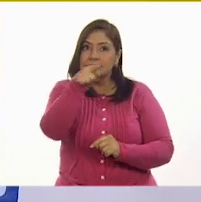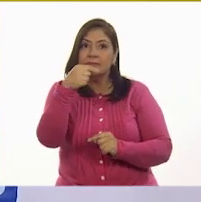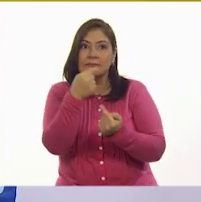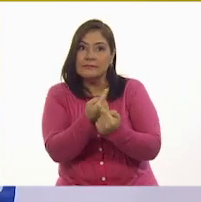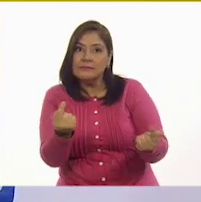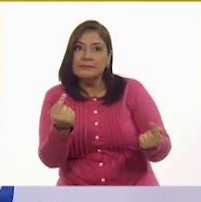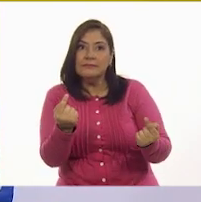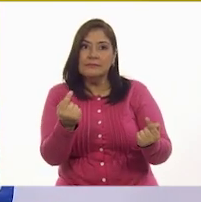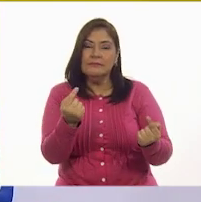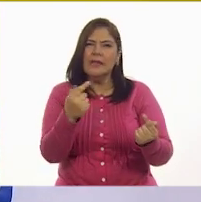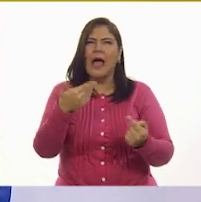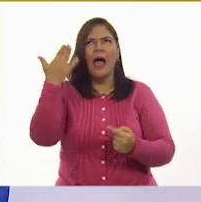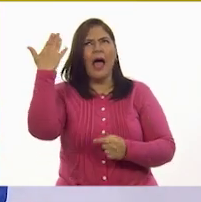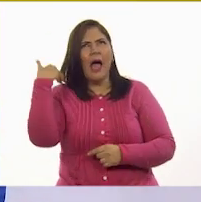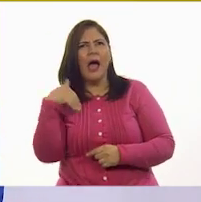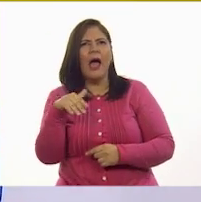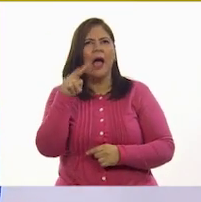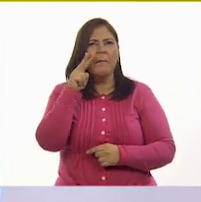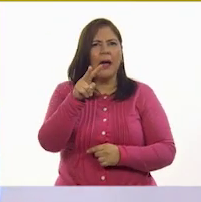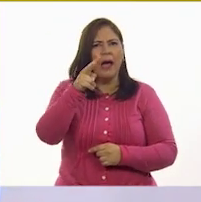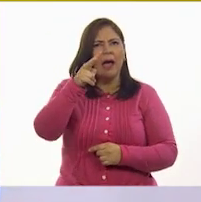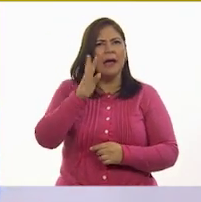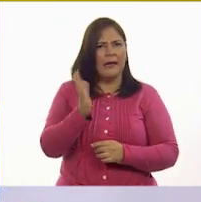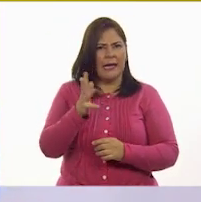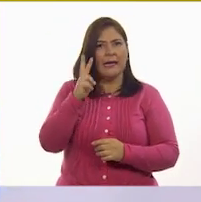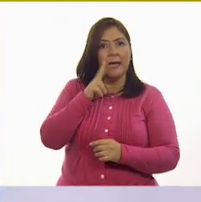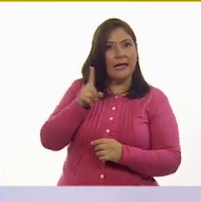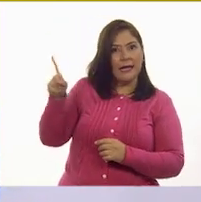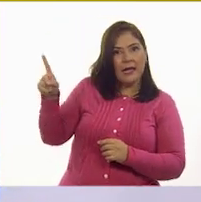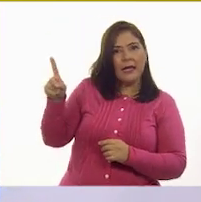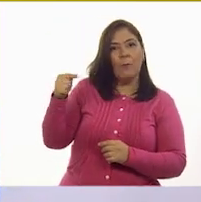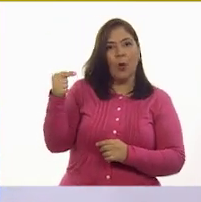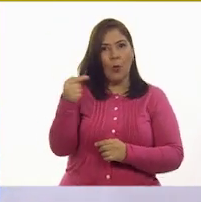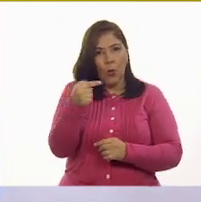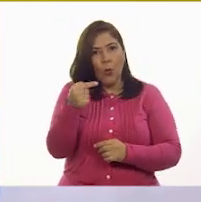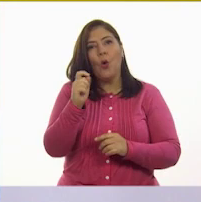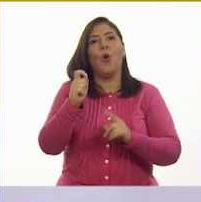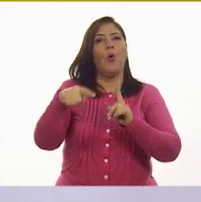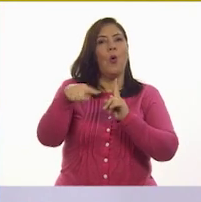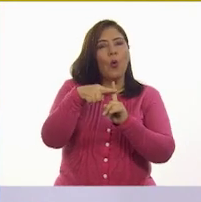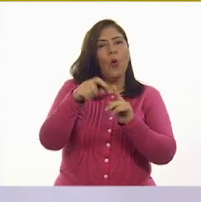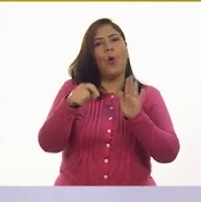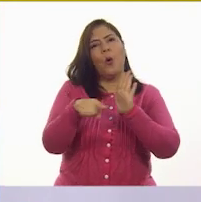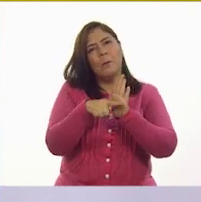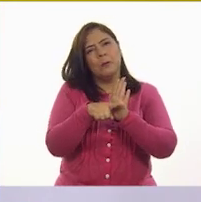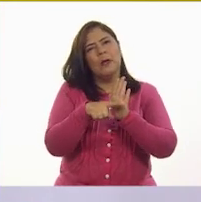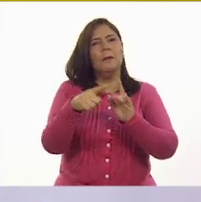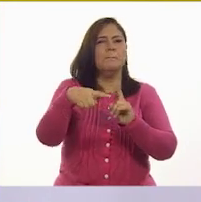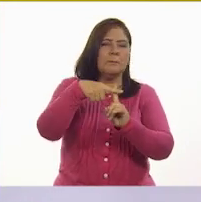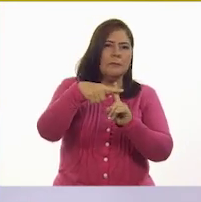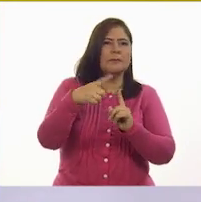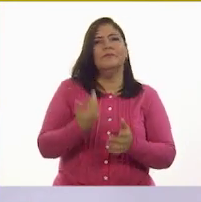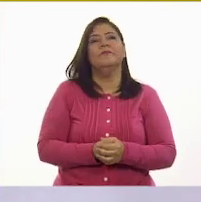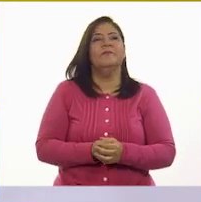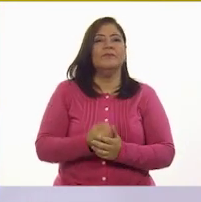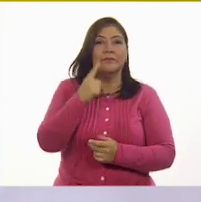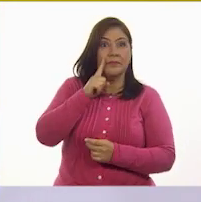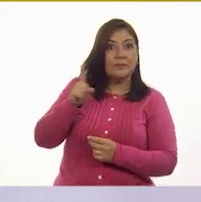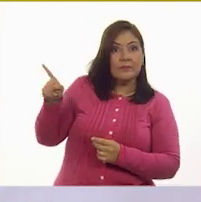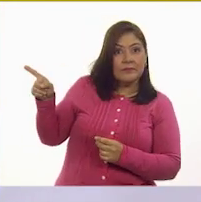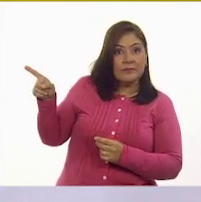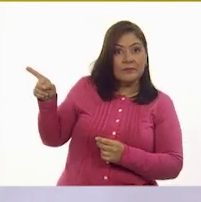casa, alguna vez han visto estos símbolos? ¿Qué significan? Tenemos aquí uno y aquí está el